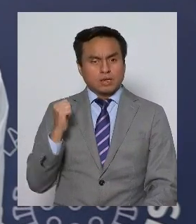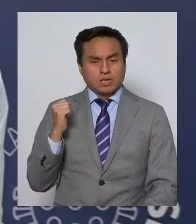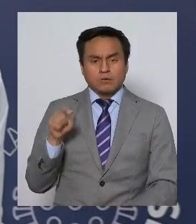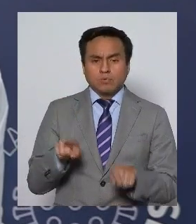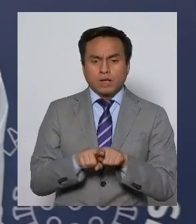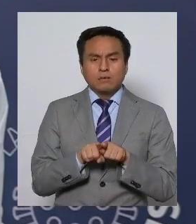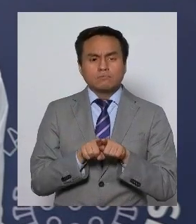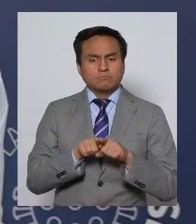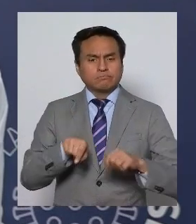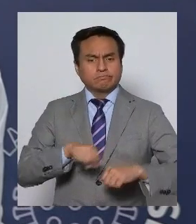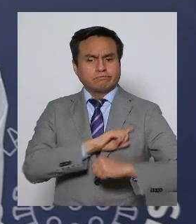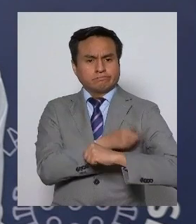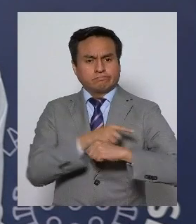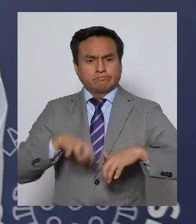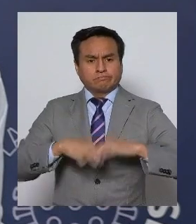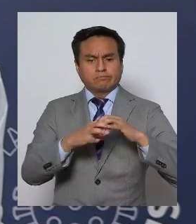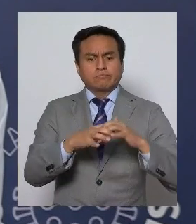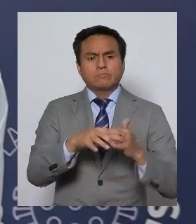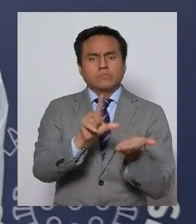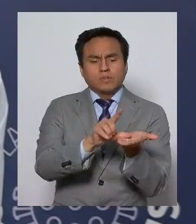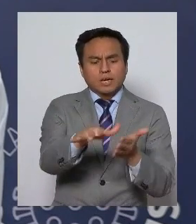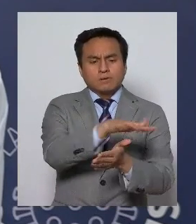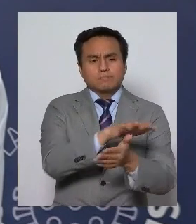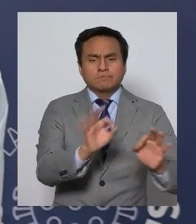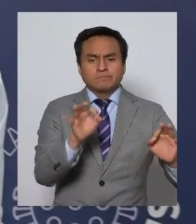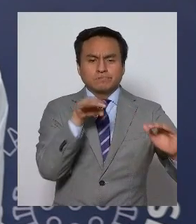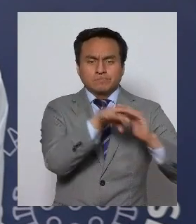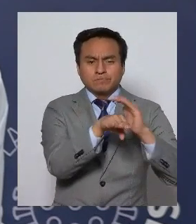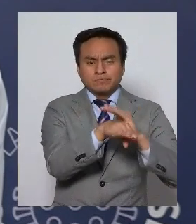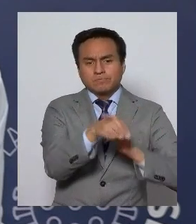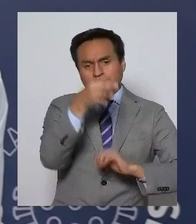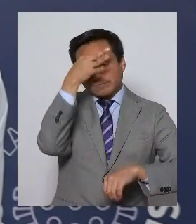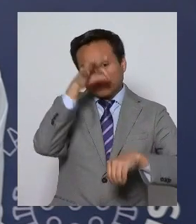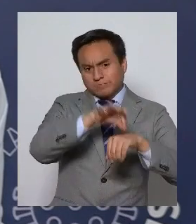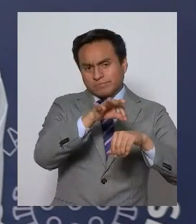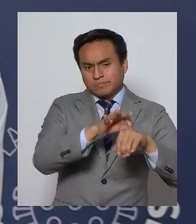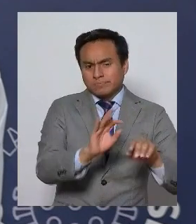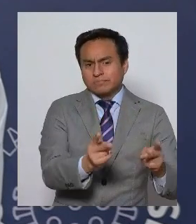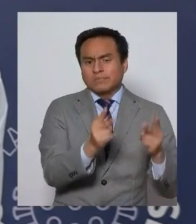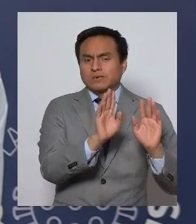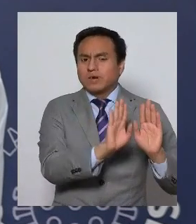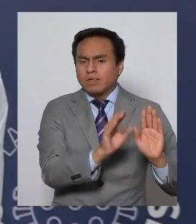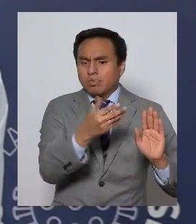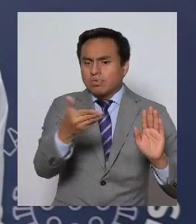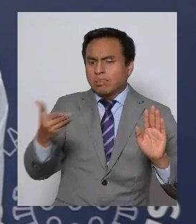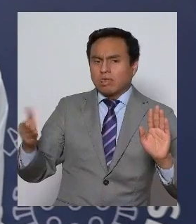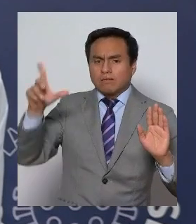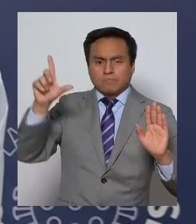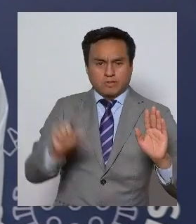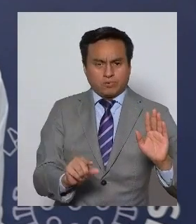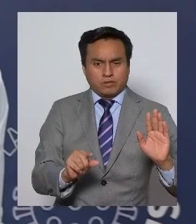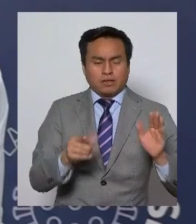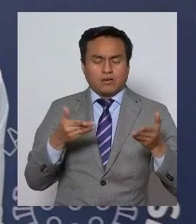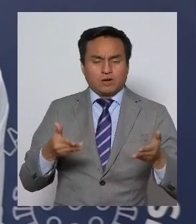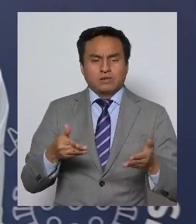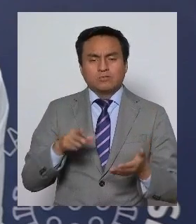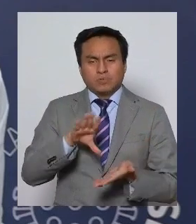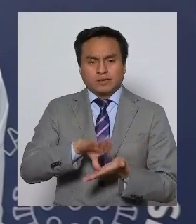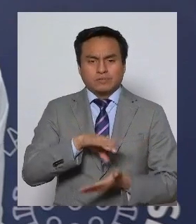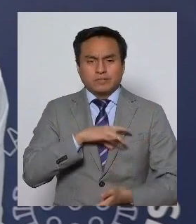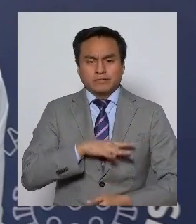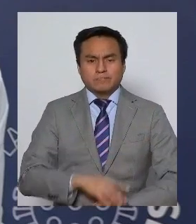de fortalecer las residencias sanitarias para disminuir ese nivel de contagio que hemos estado teniendo en nuestro